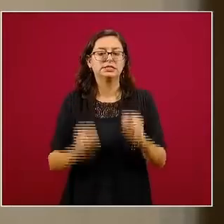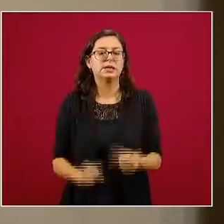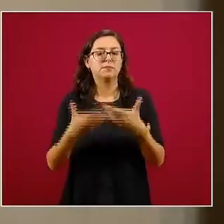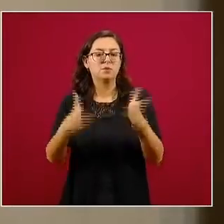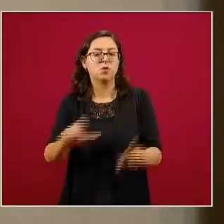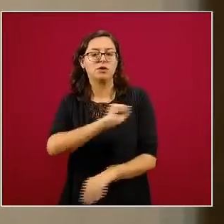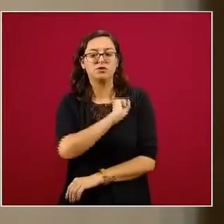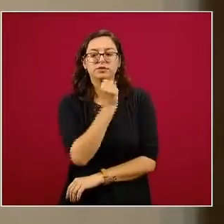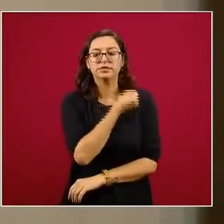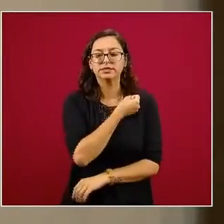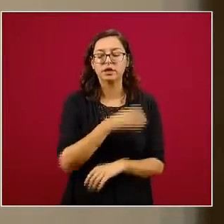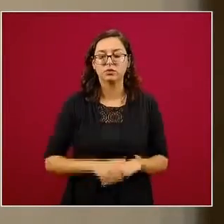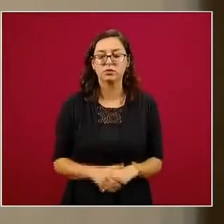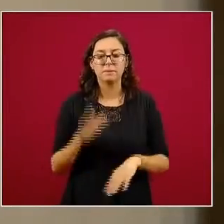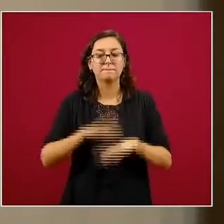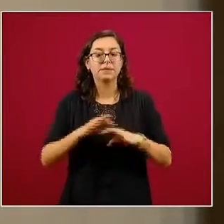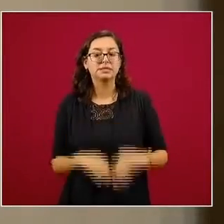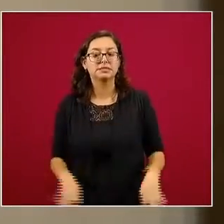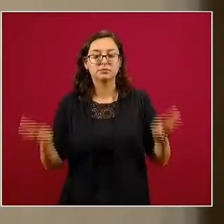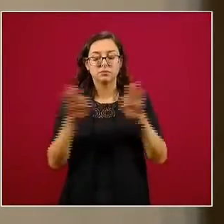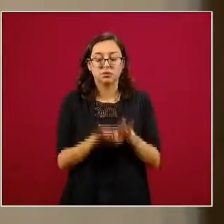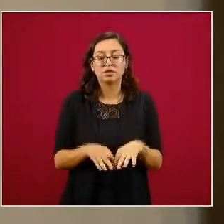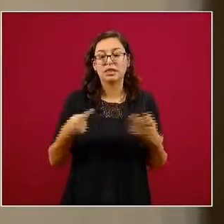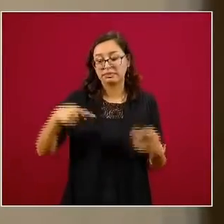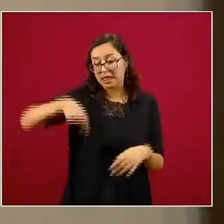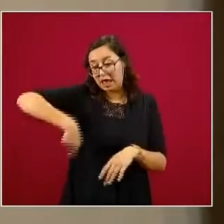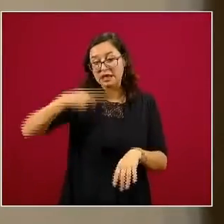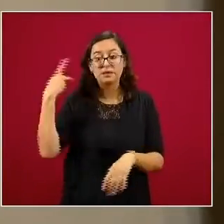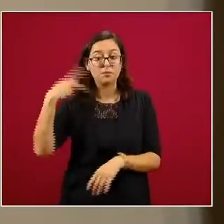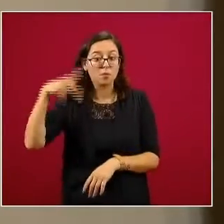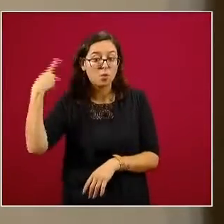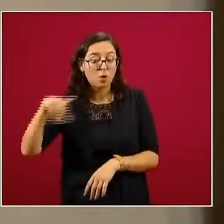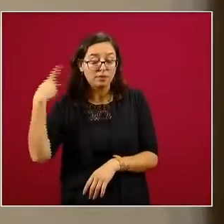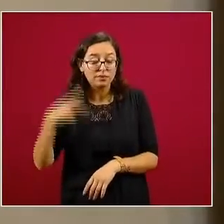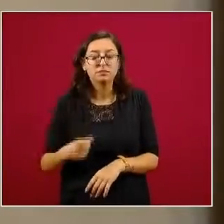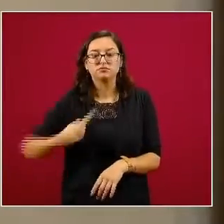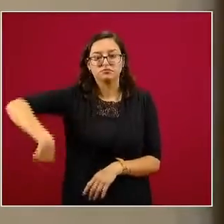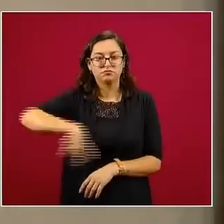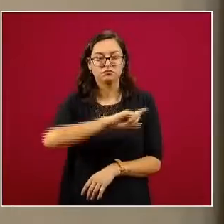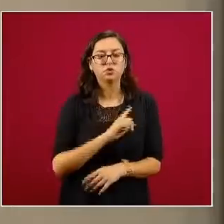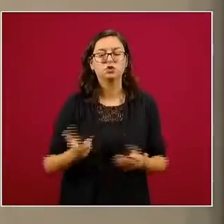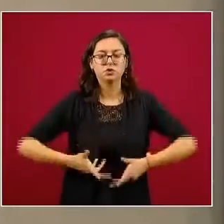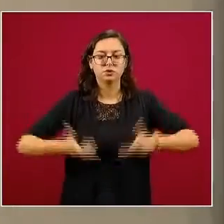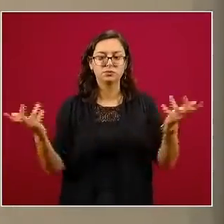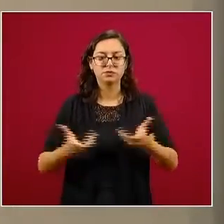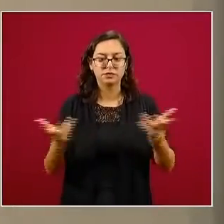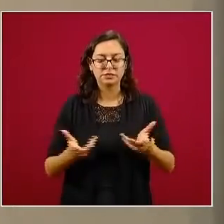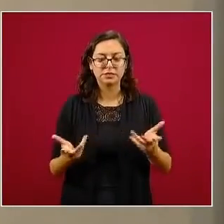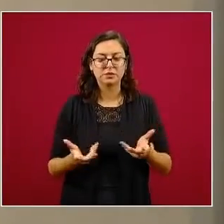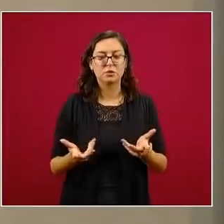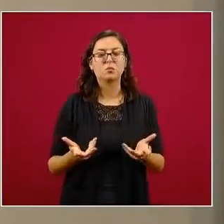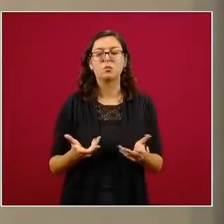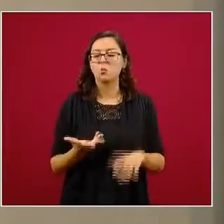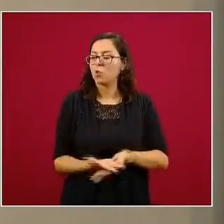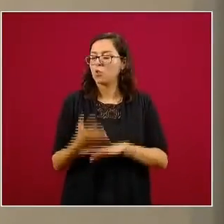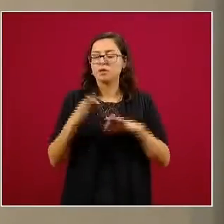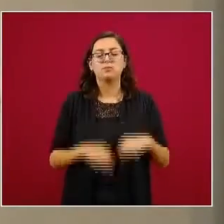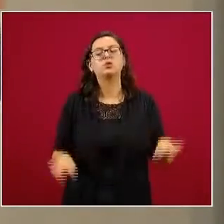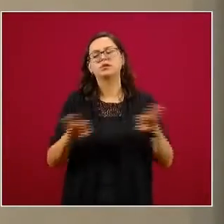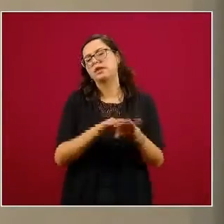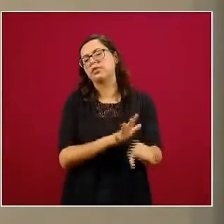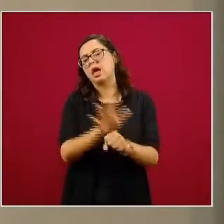Las acciones de extensión y difusión de la cultura son particularmente importantes porque hoy la